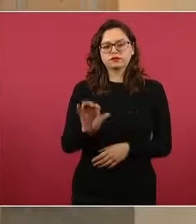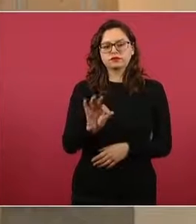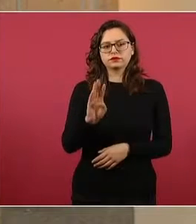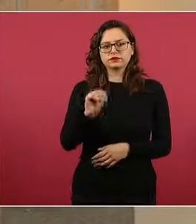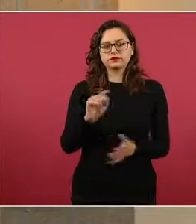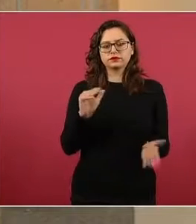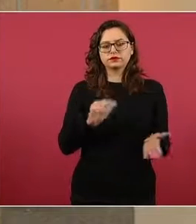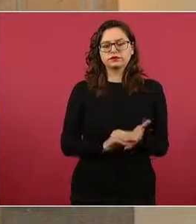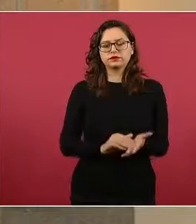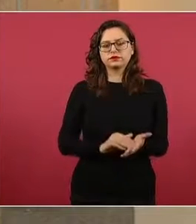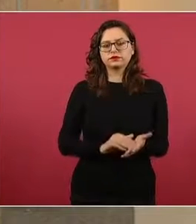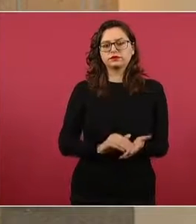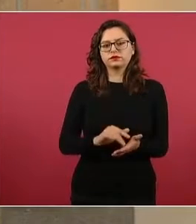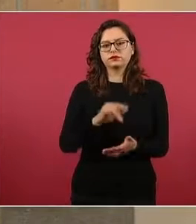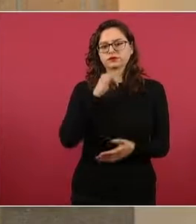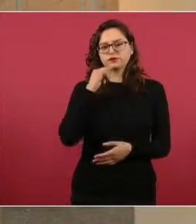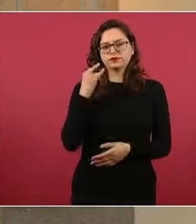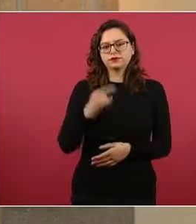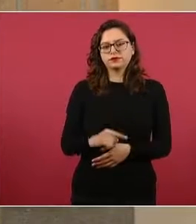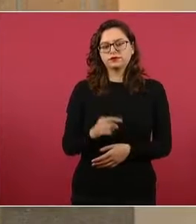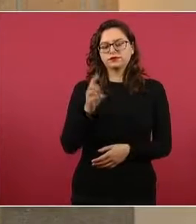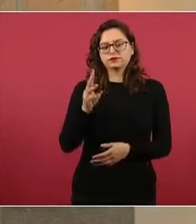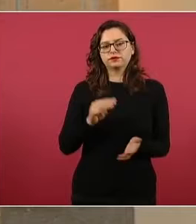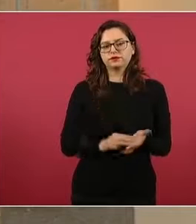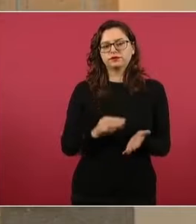2.549.000, Chile